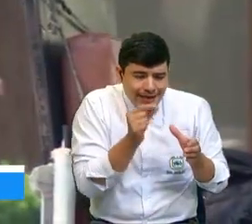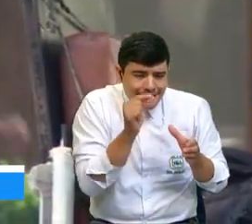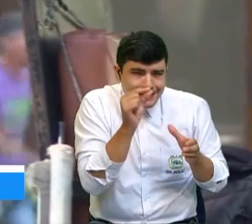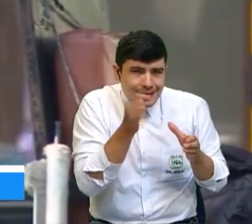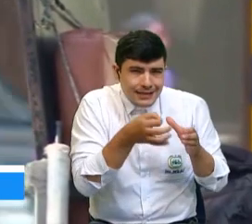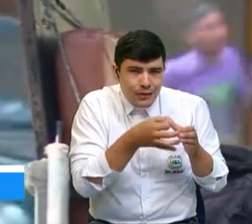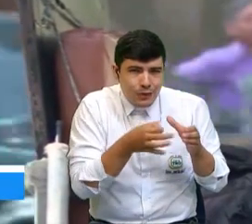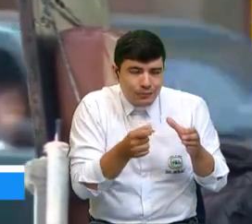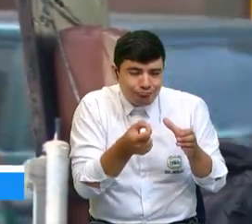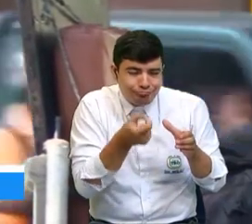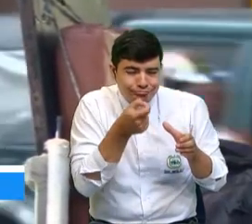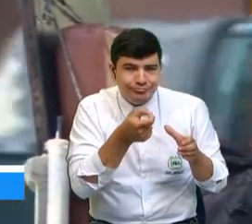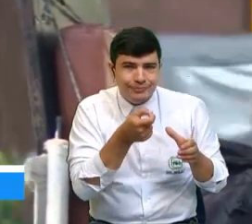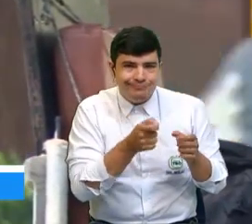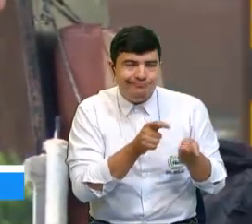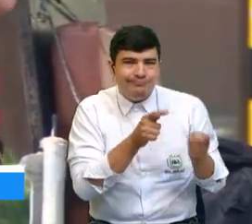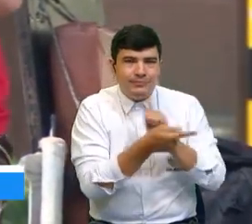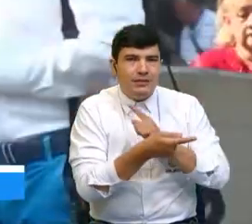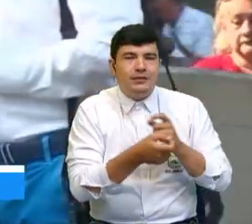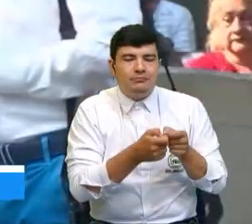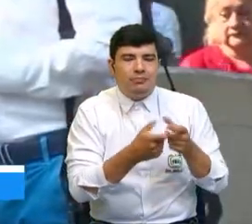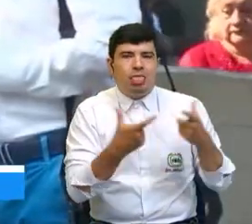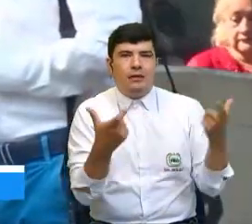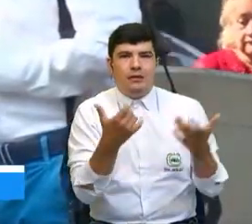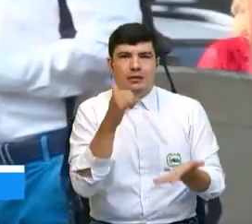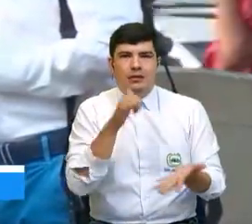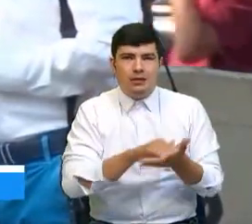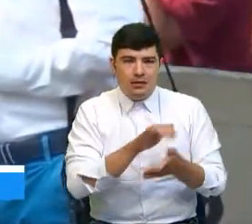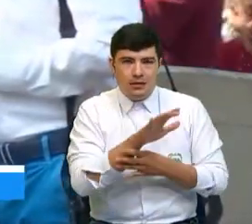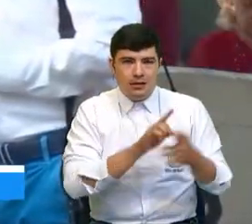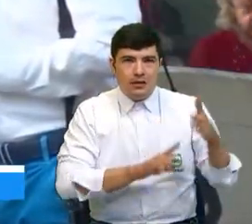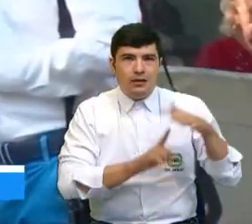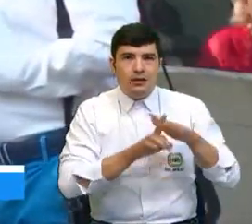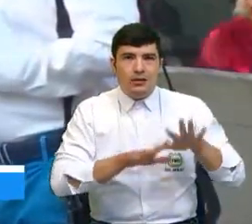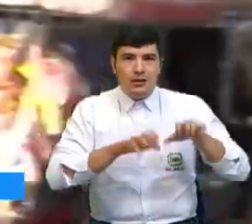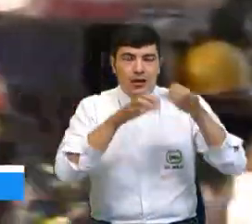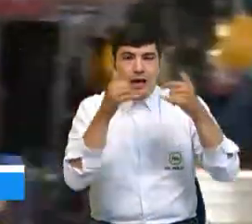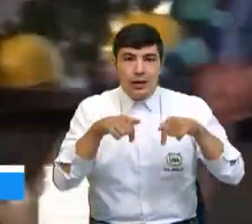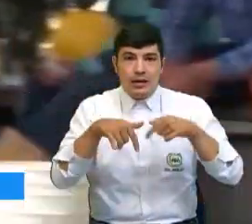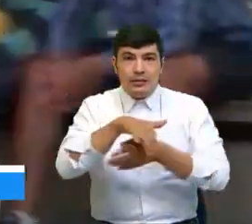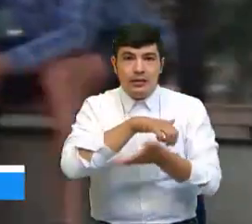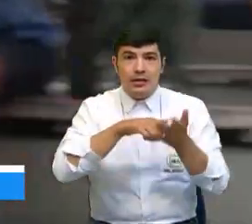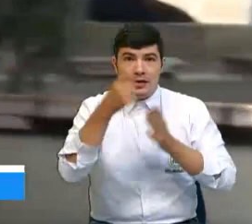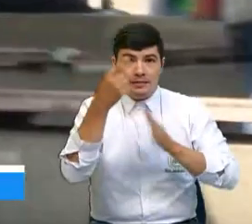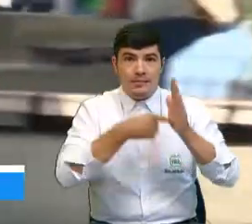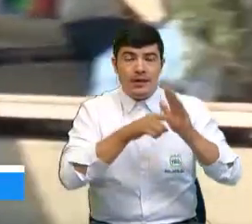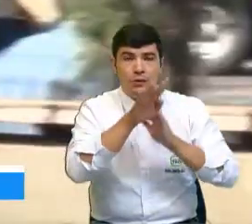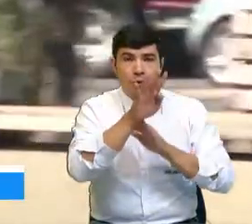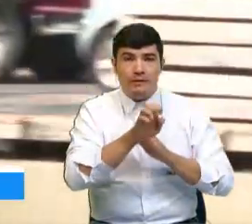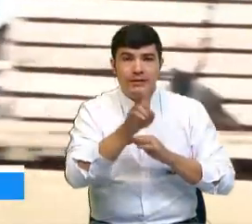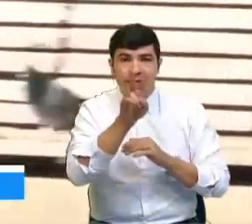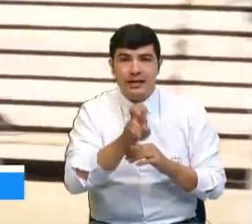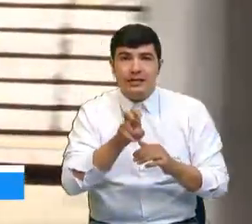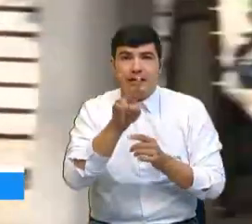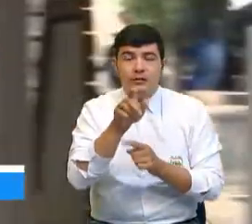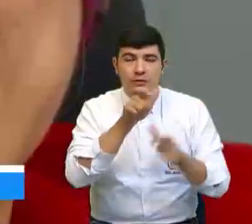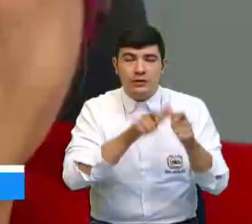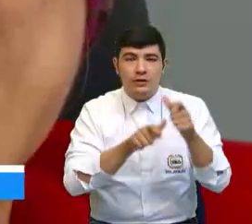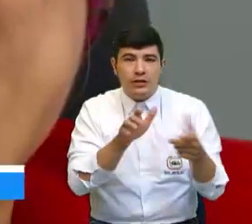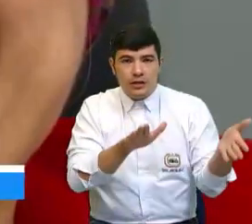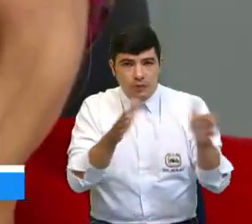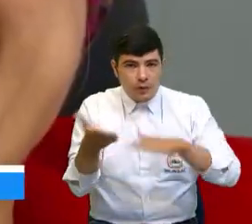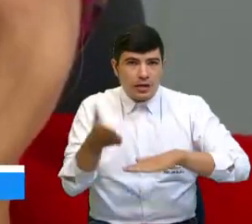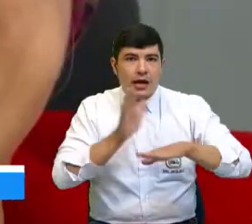últimas cifras del dane en santander se registraron 1792 muertes entre enero y septiembre de 2019